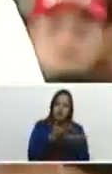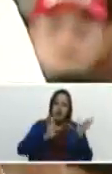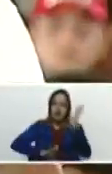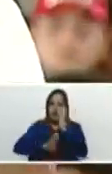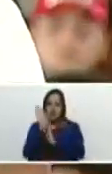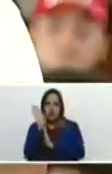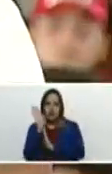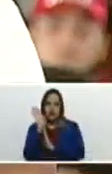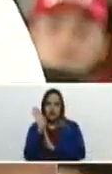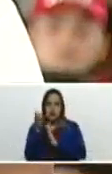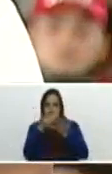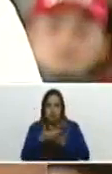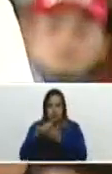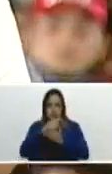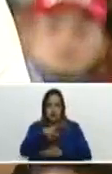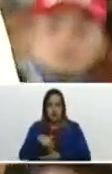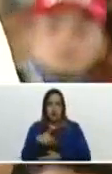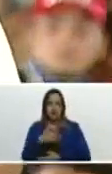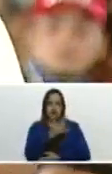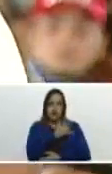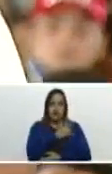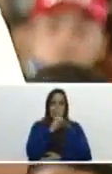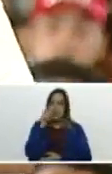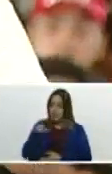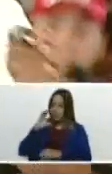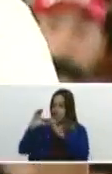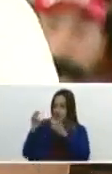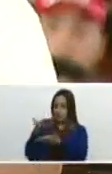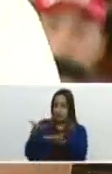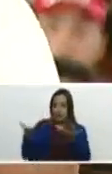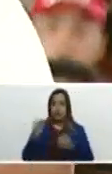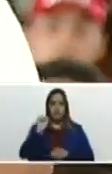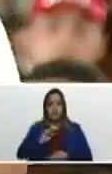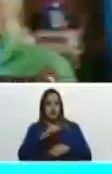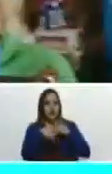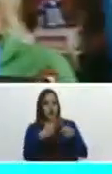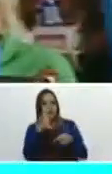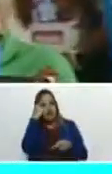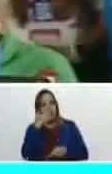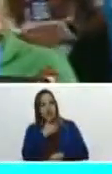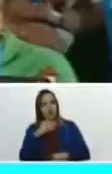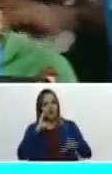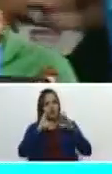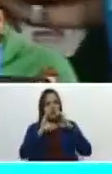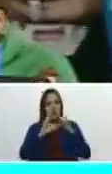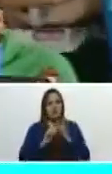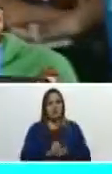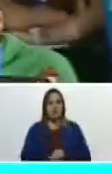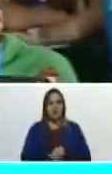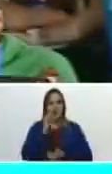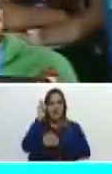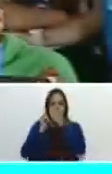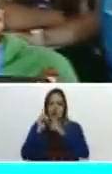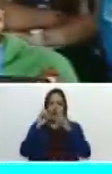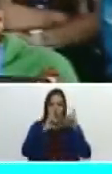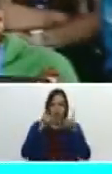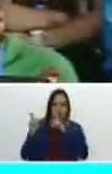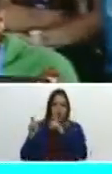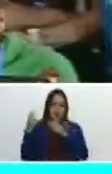desarrollo académico de nuestra juventud. Y para comunicarse entre ustedes. Y para comunicarse. Todos los días queremos estar comunicados. Manda un videíto, una foto, una cosa,